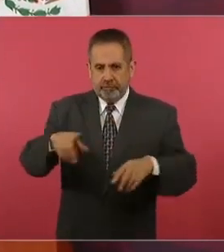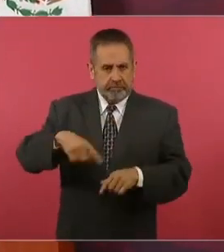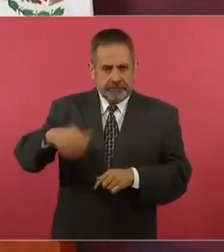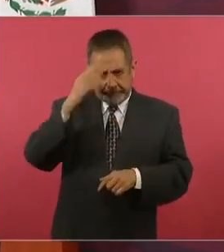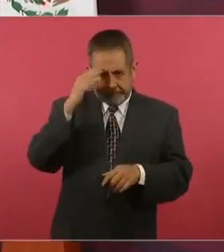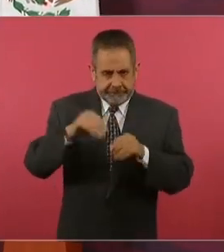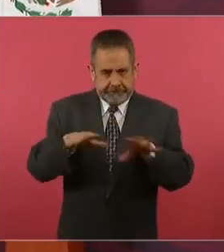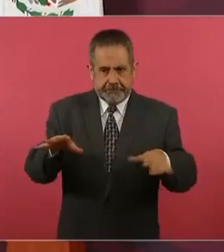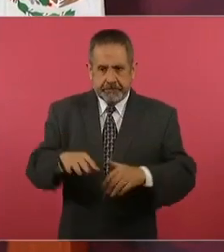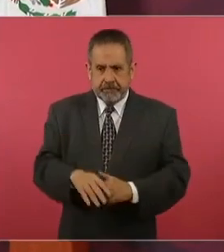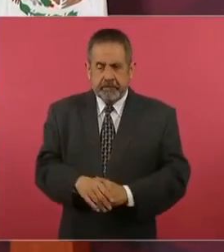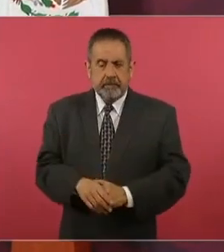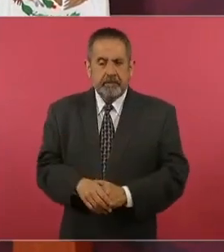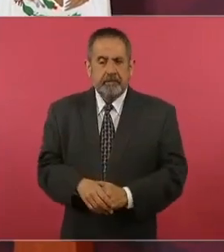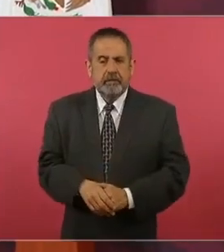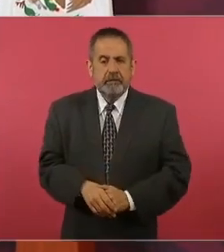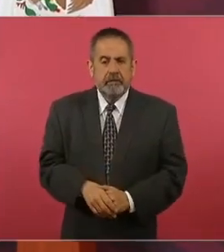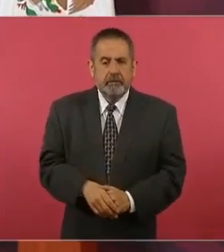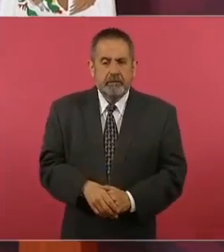conocer.